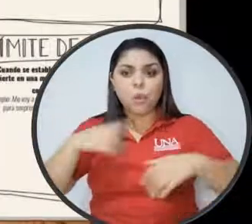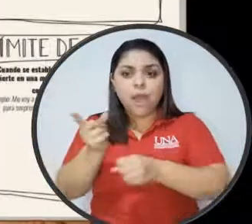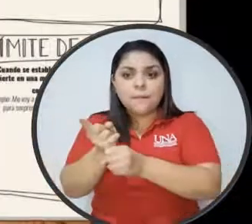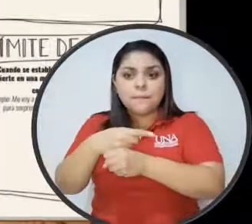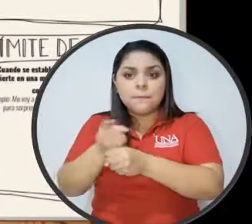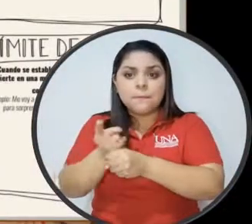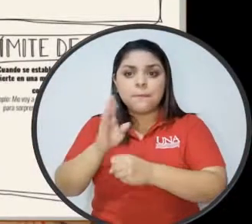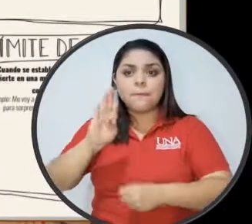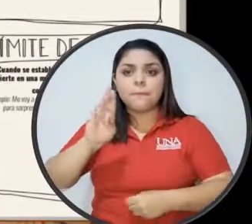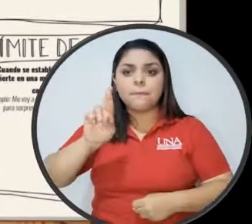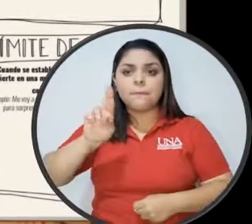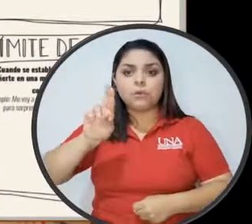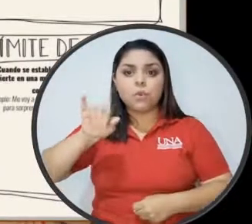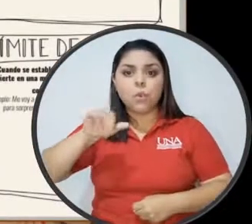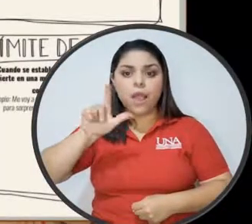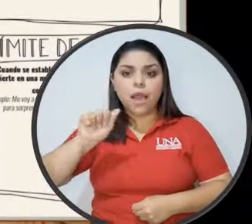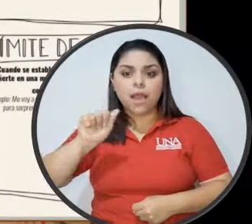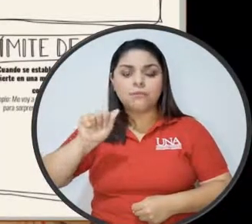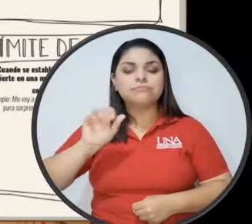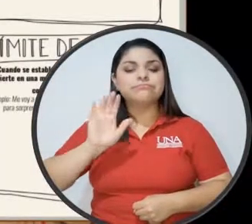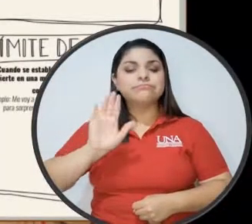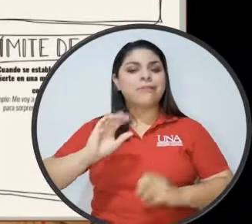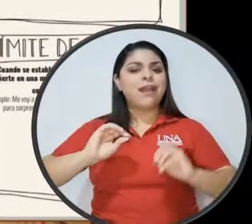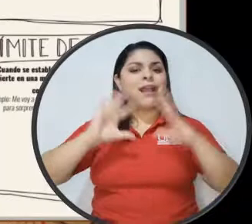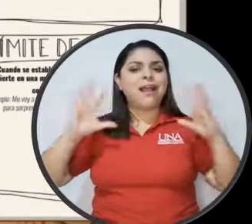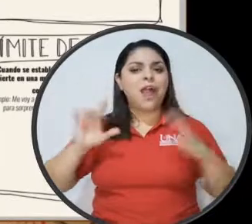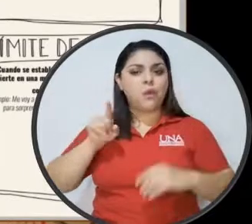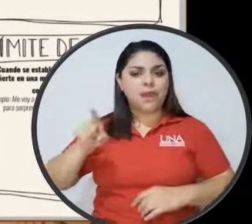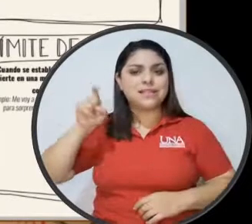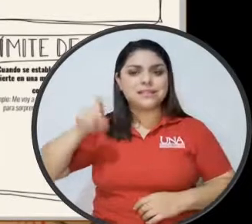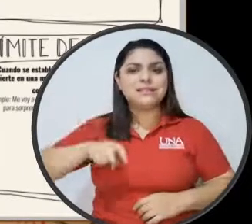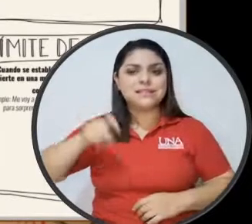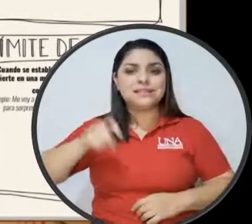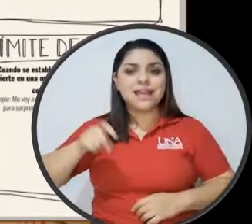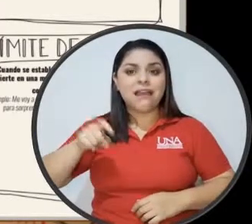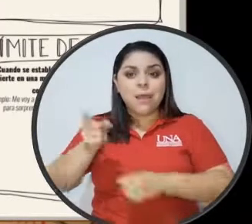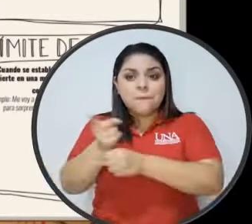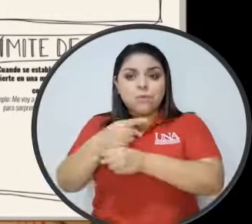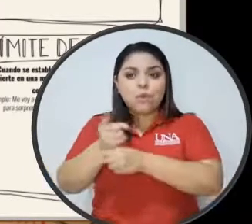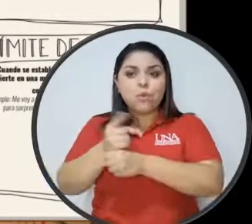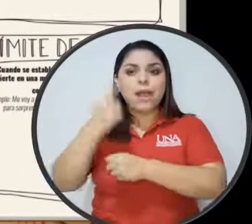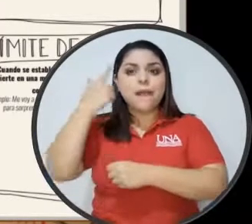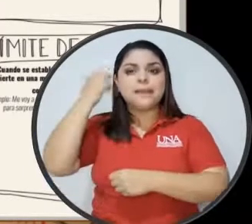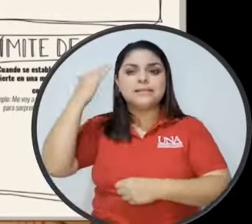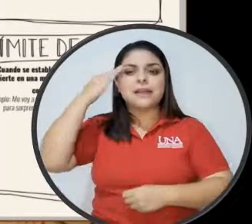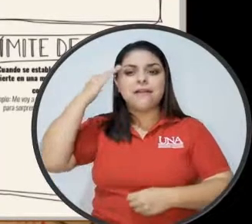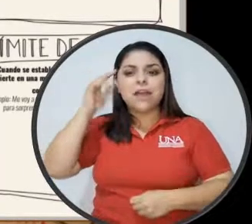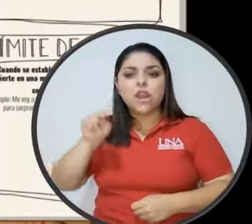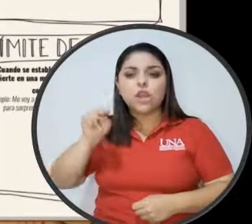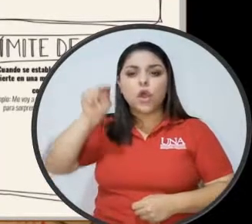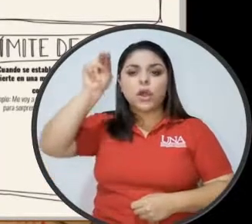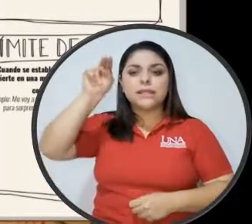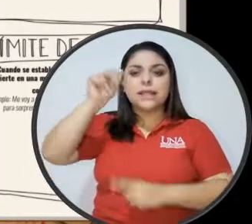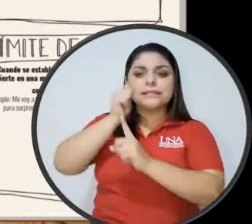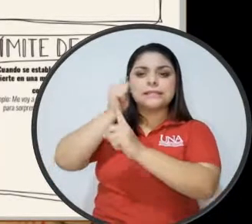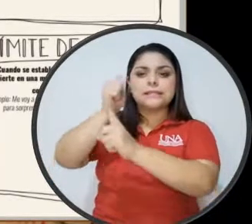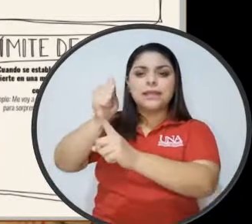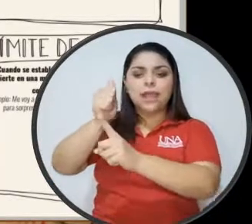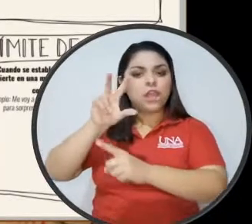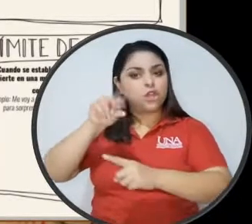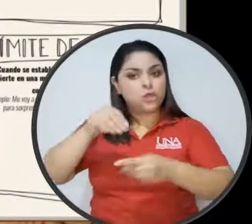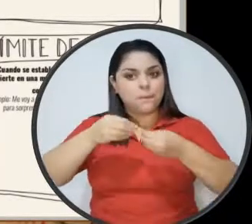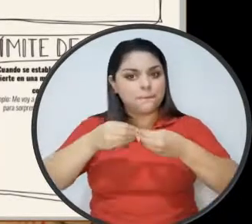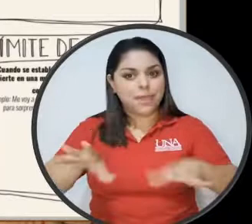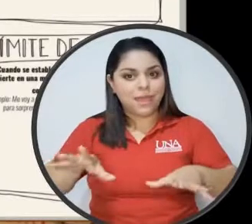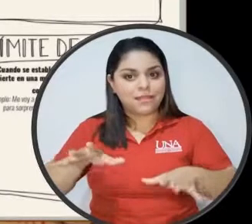brújula? Claramente, Pedro iba a necesitar una para tener claro el norte a seguir y así no perderse